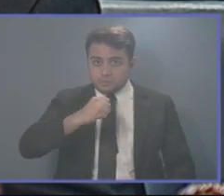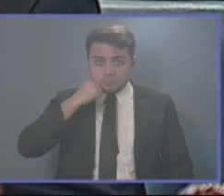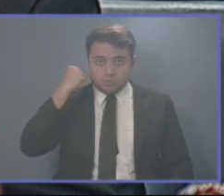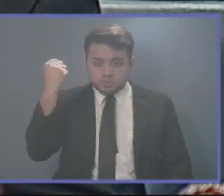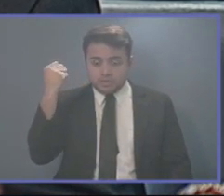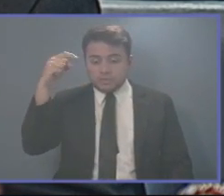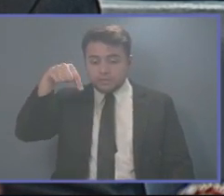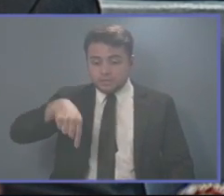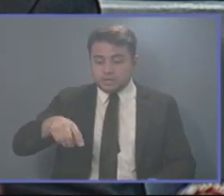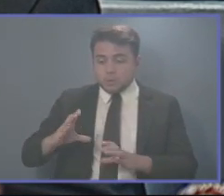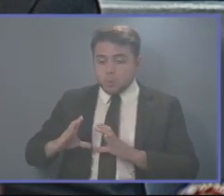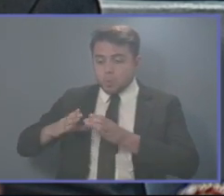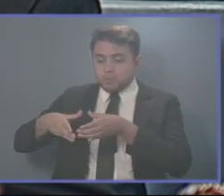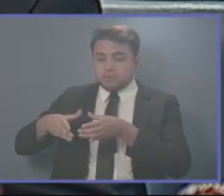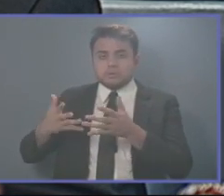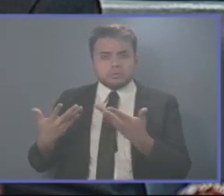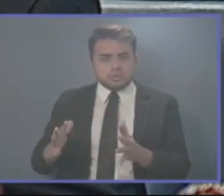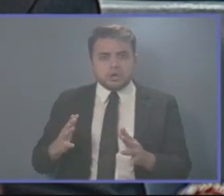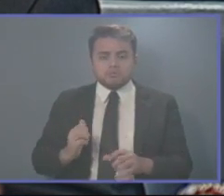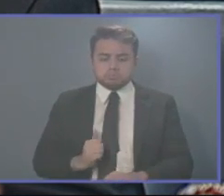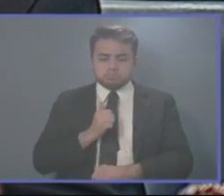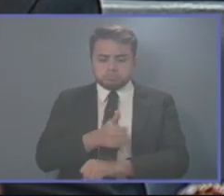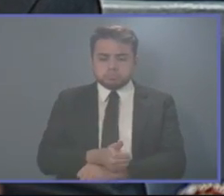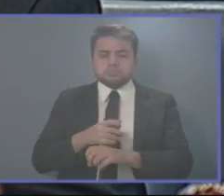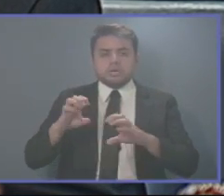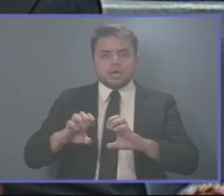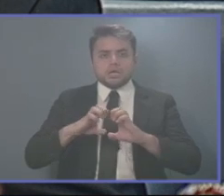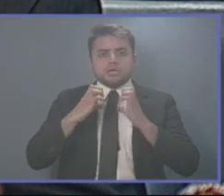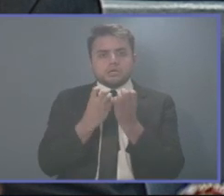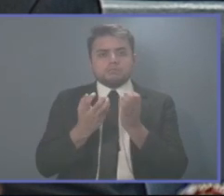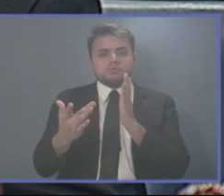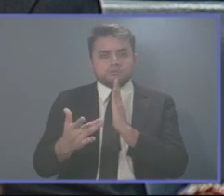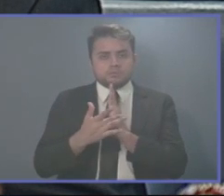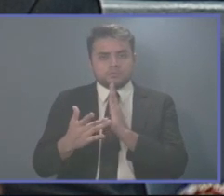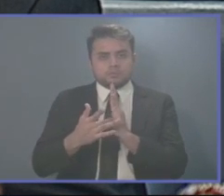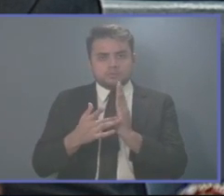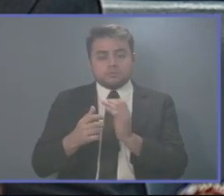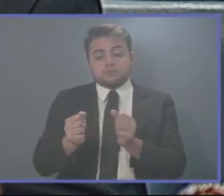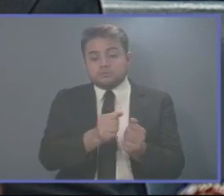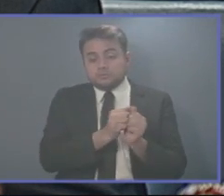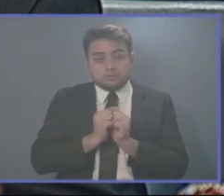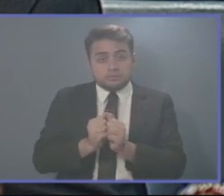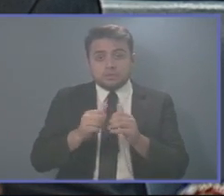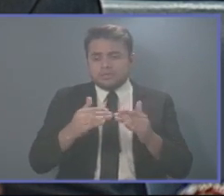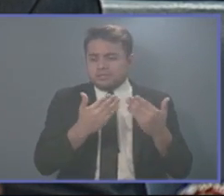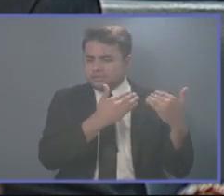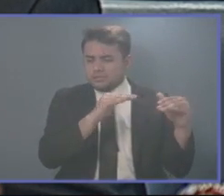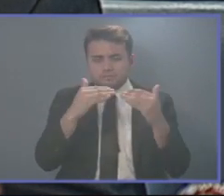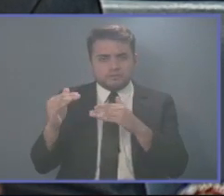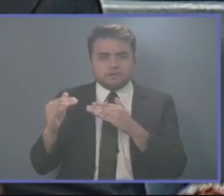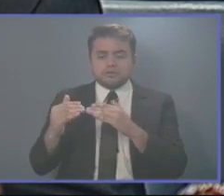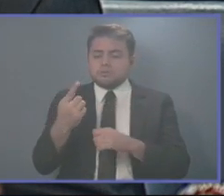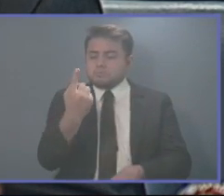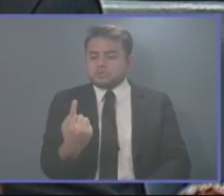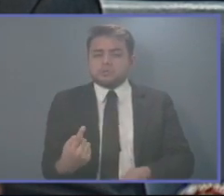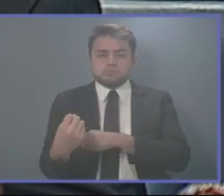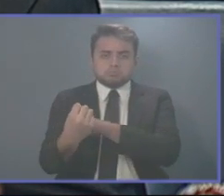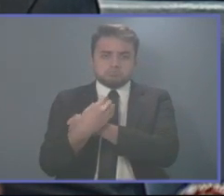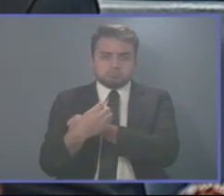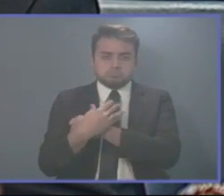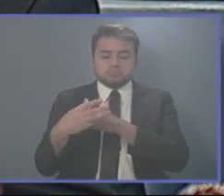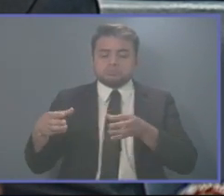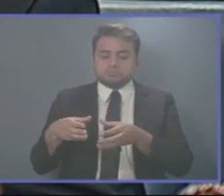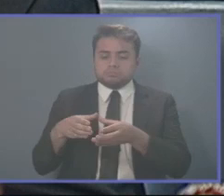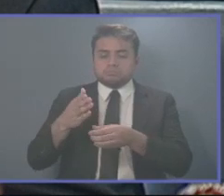lo cual se ha establecido un equipo técnico conformado por los diferentes asesores de los grupos parlamentarios a